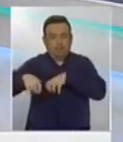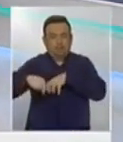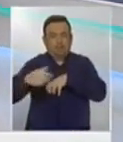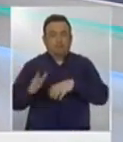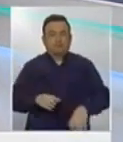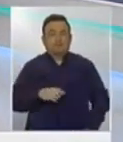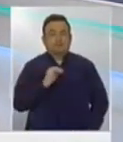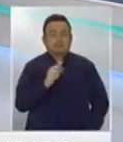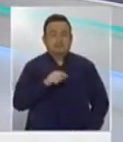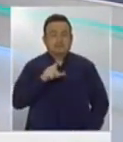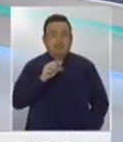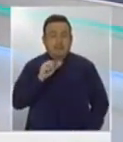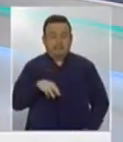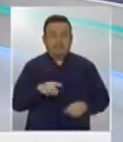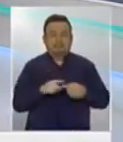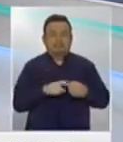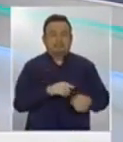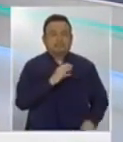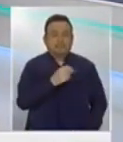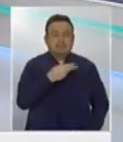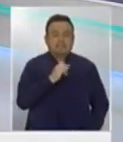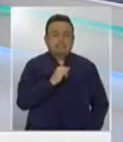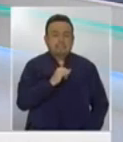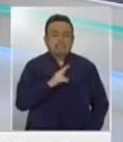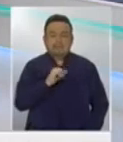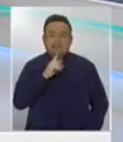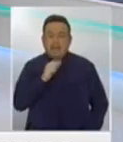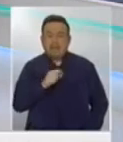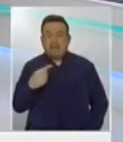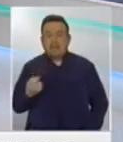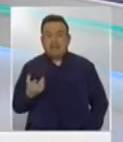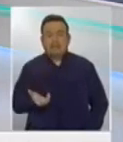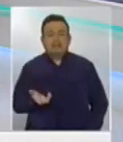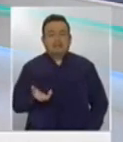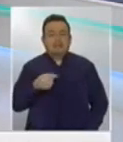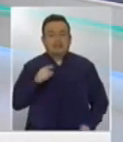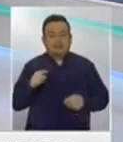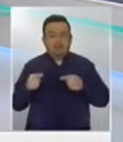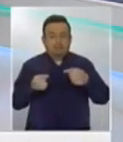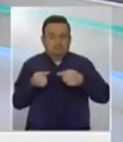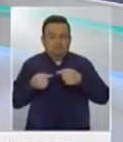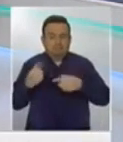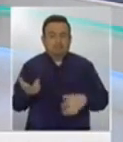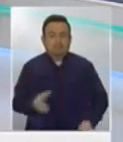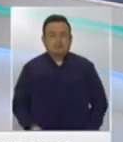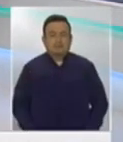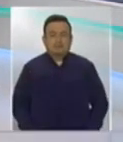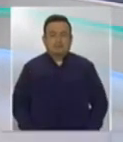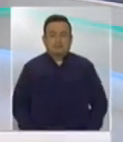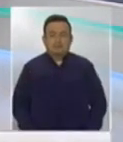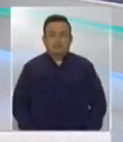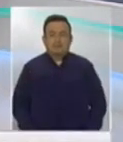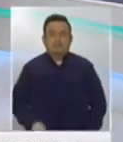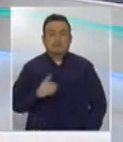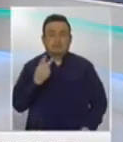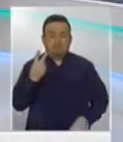corrientes del Islam, que son los chiitas y los sunitas. Exacto. Es la disputa eterna que tiene Irán, chií, con Arabia Saudita, que es sunita. O sea,